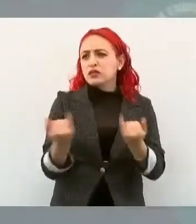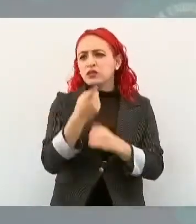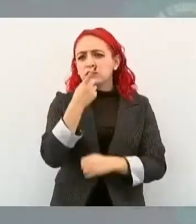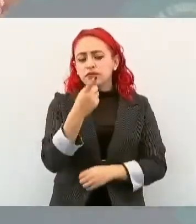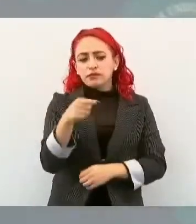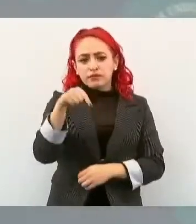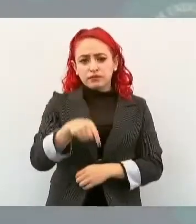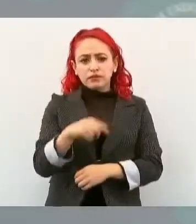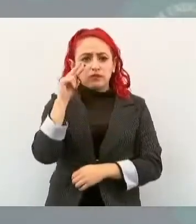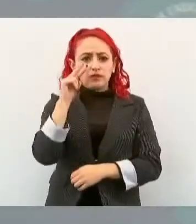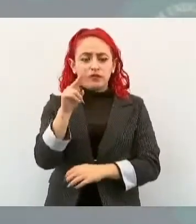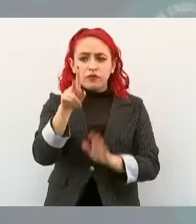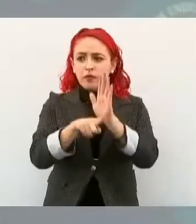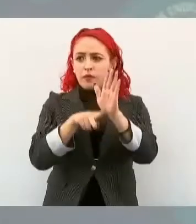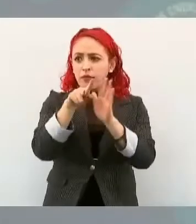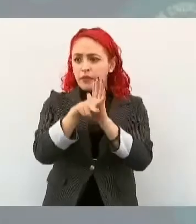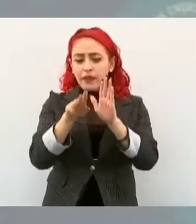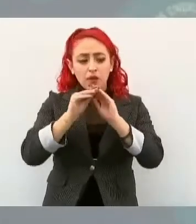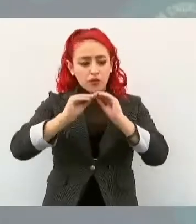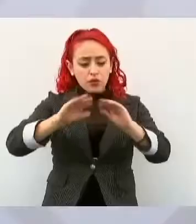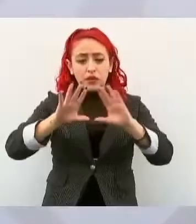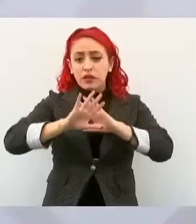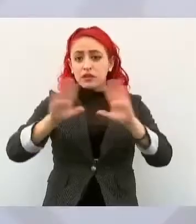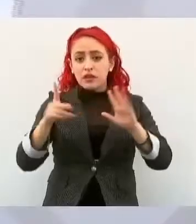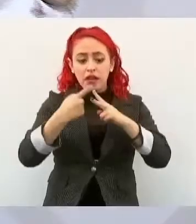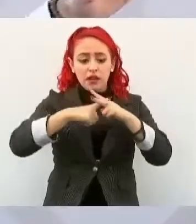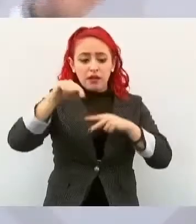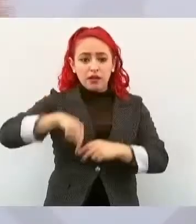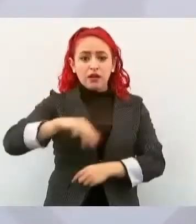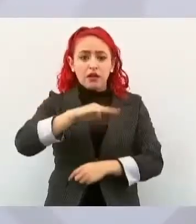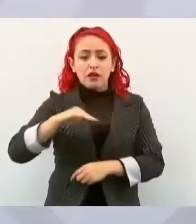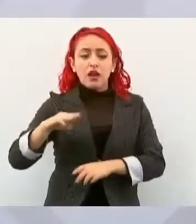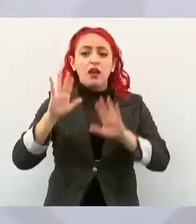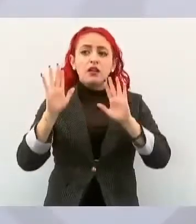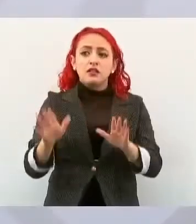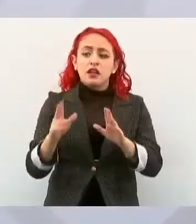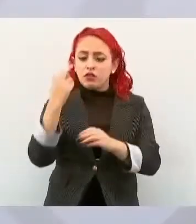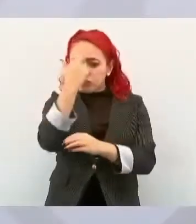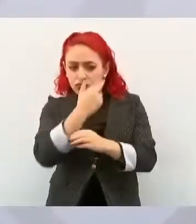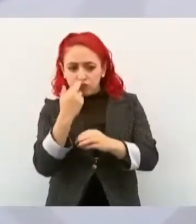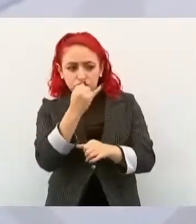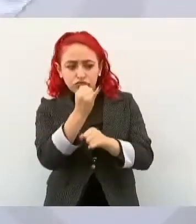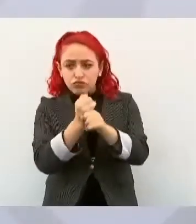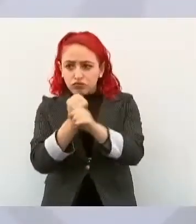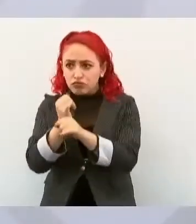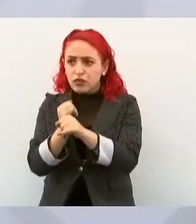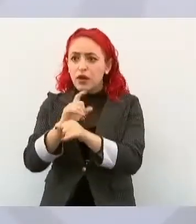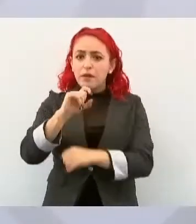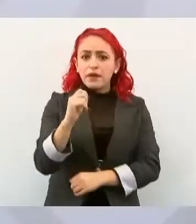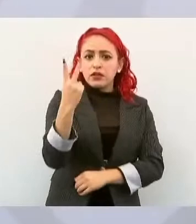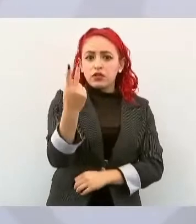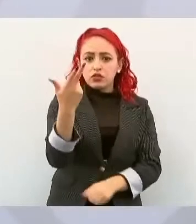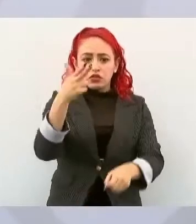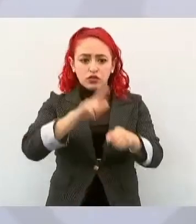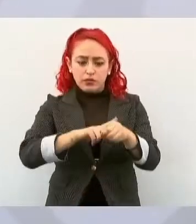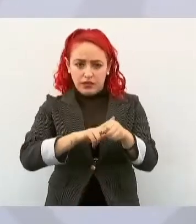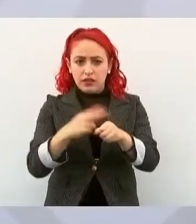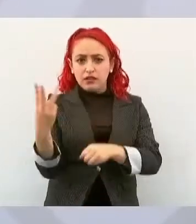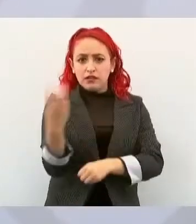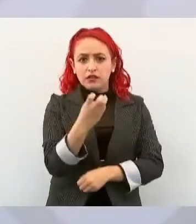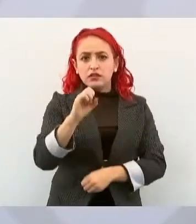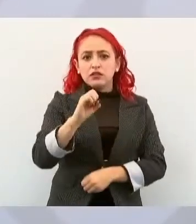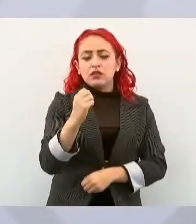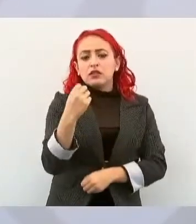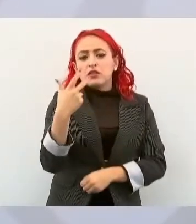ha dicho aquí, se vio en el video, ya empezamos en Michoacán, hicimos el levantamiento diagnóstico en 22 hospitales, en